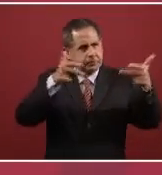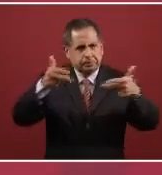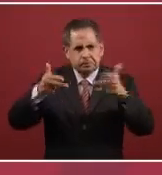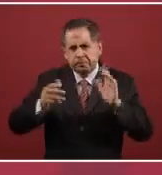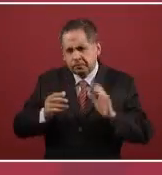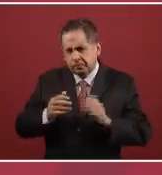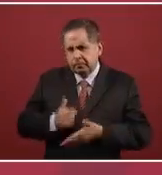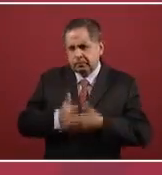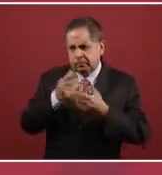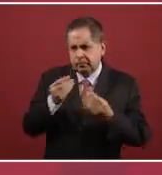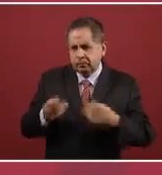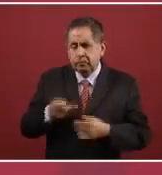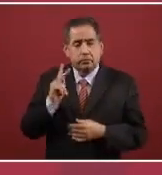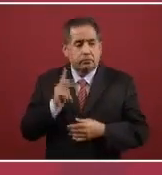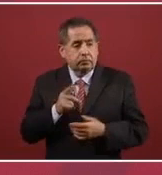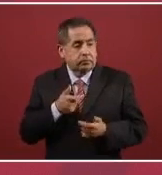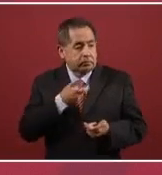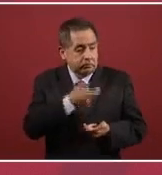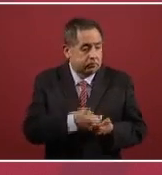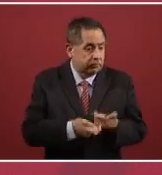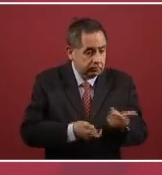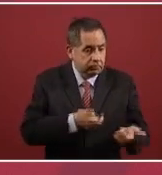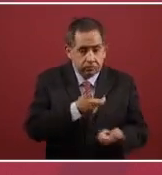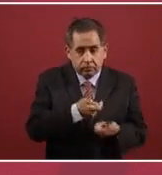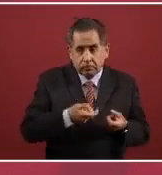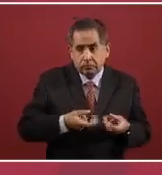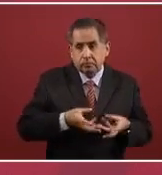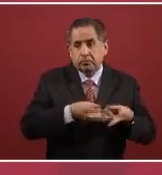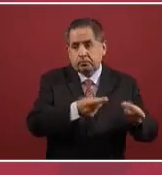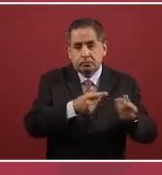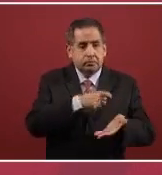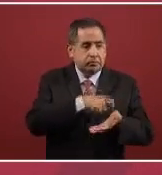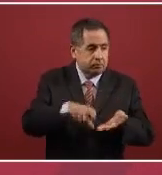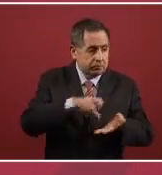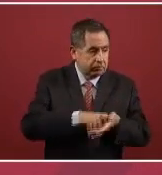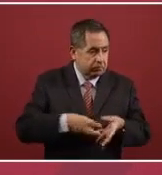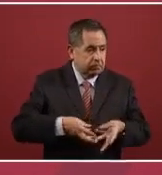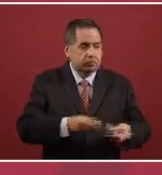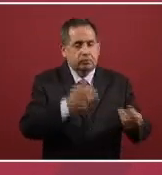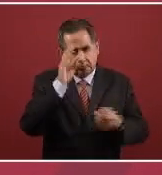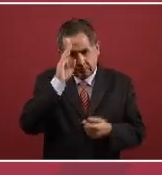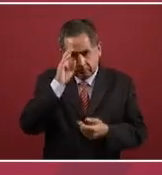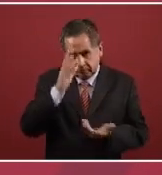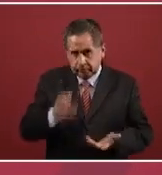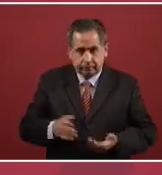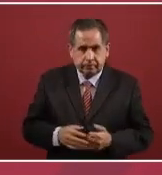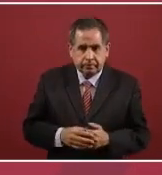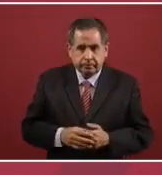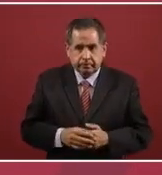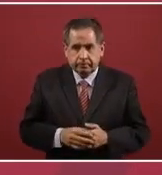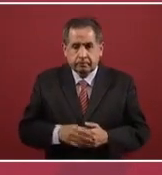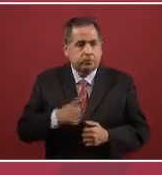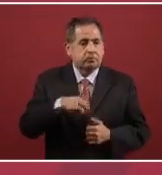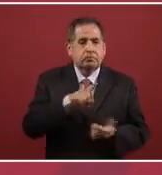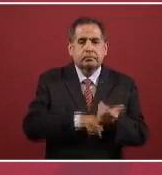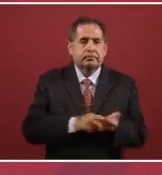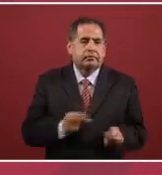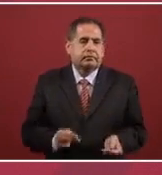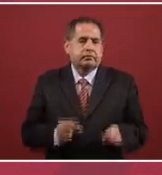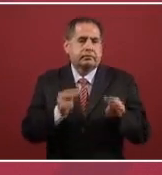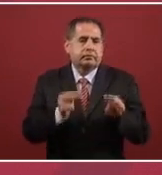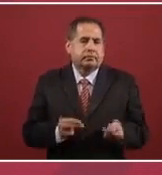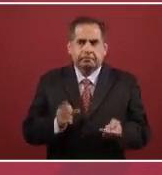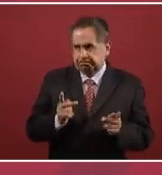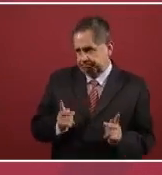mucho, pero todo era la venta de equipos, porque muchos hacían negocio de